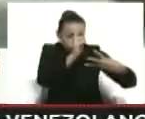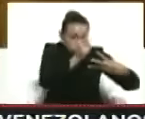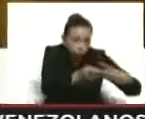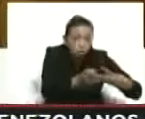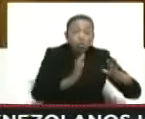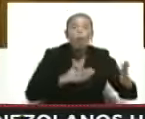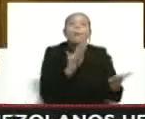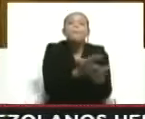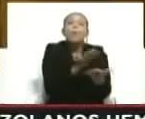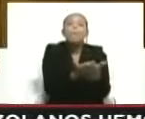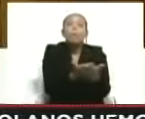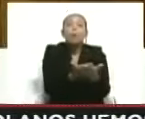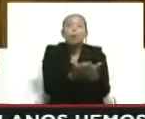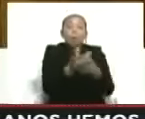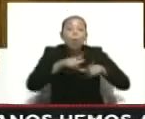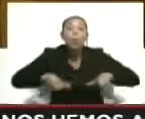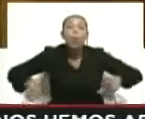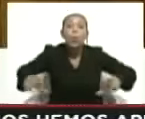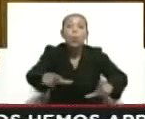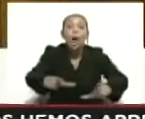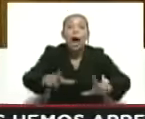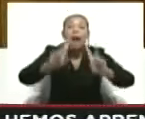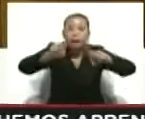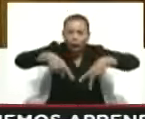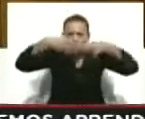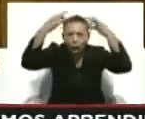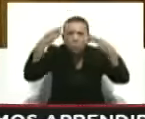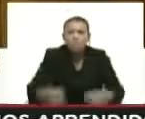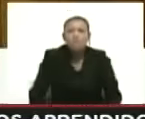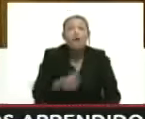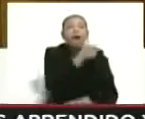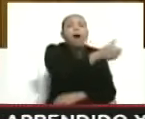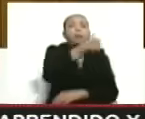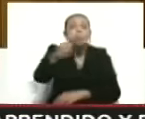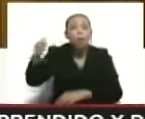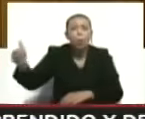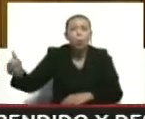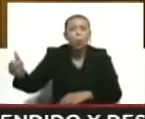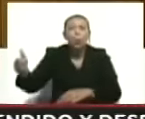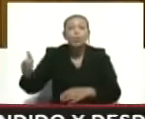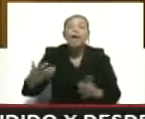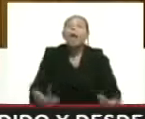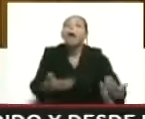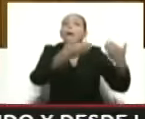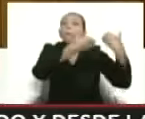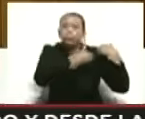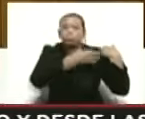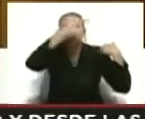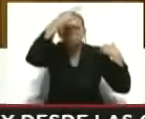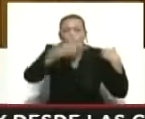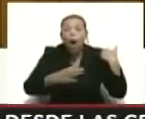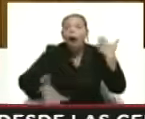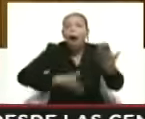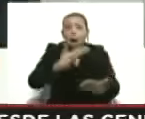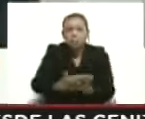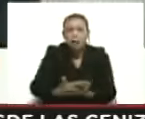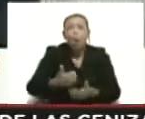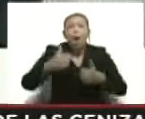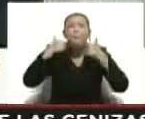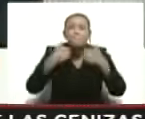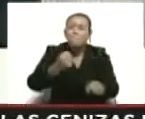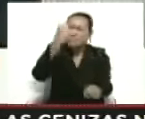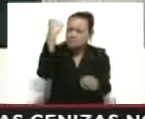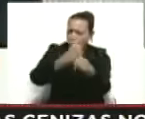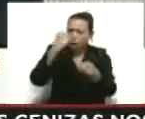propongo ante esta plenaria la ratificación de cada uno de ellos en las responsabilidades que hasta ahora han